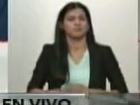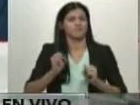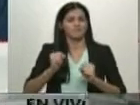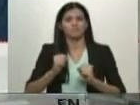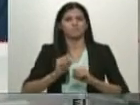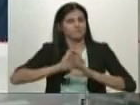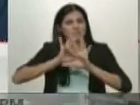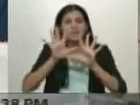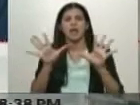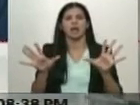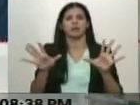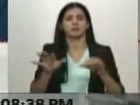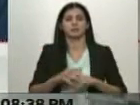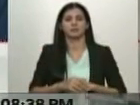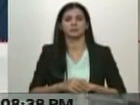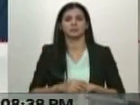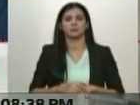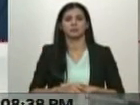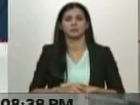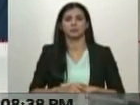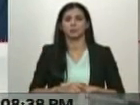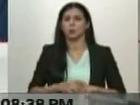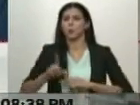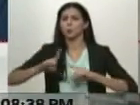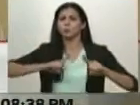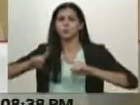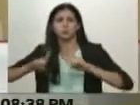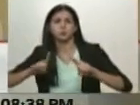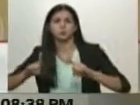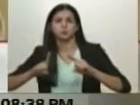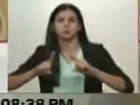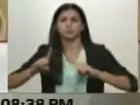Contundentes, claras, de coordinación.